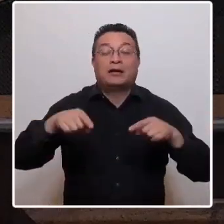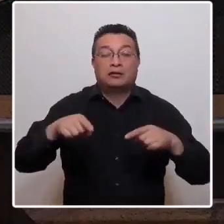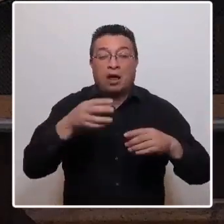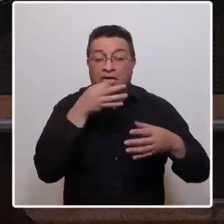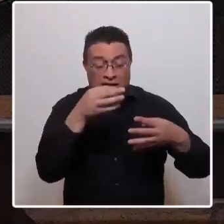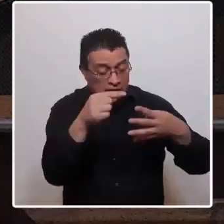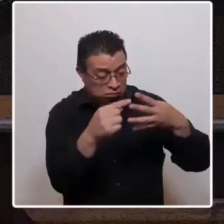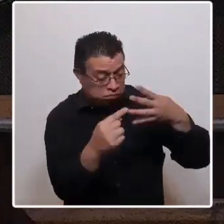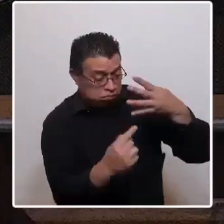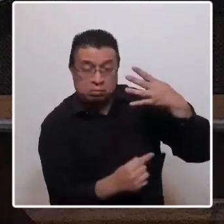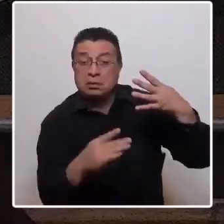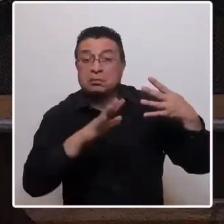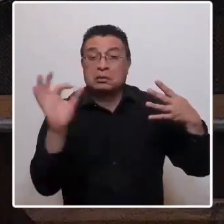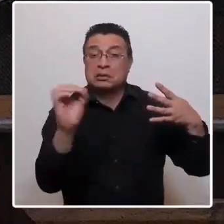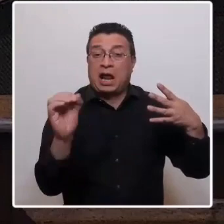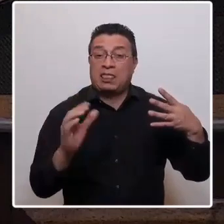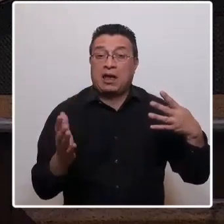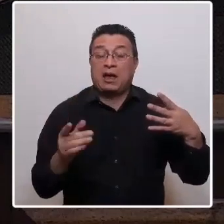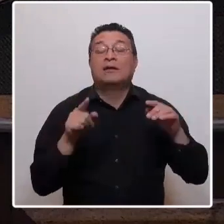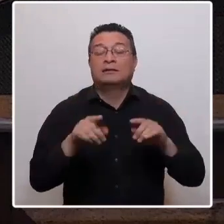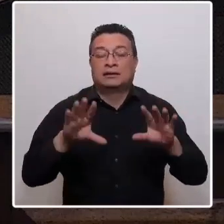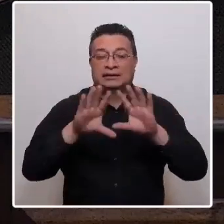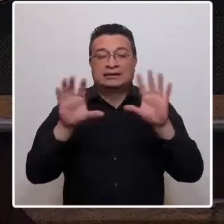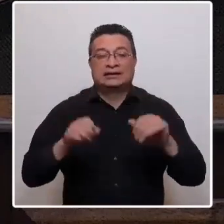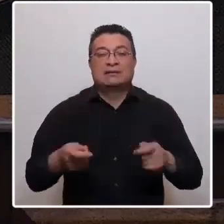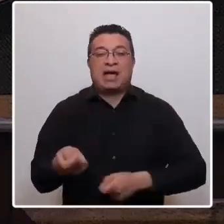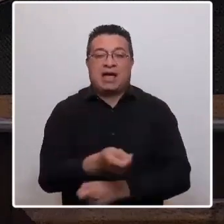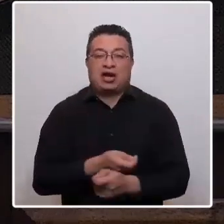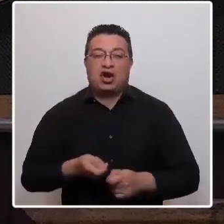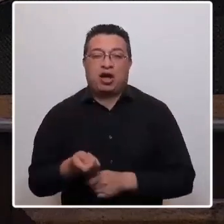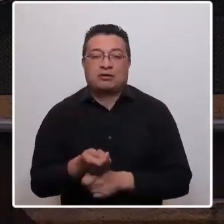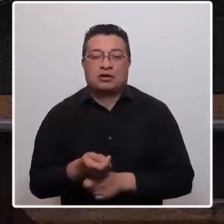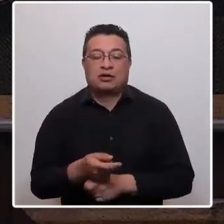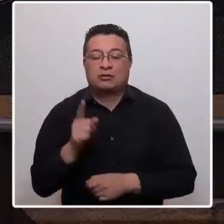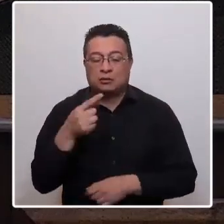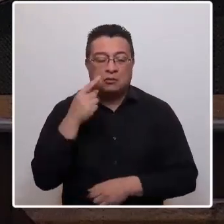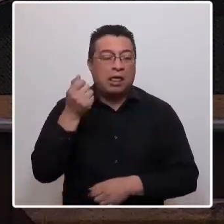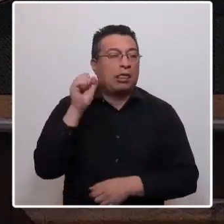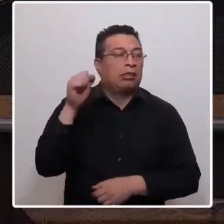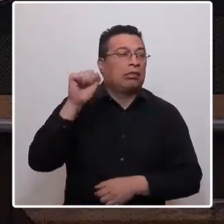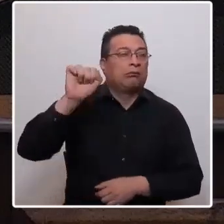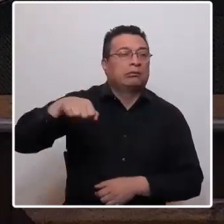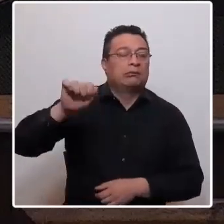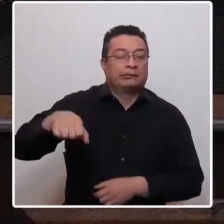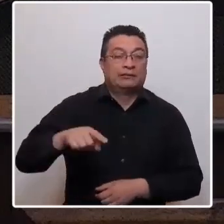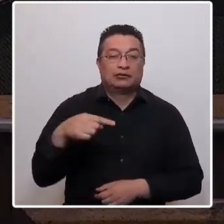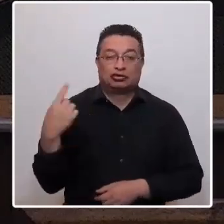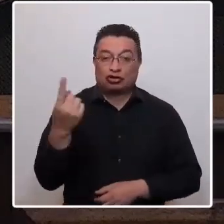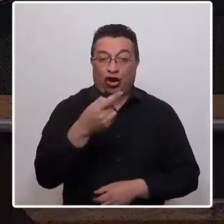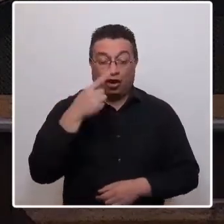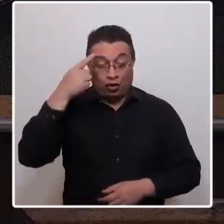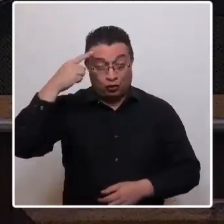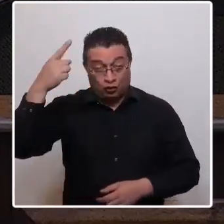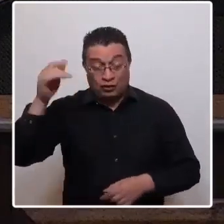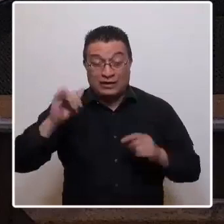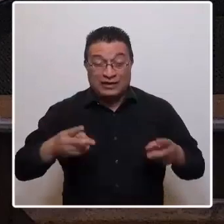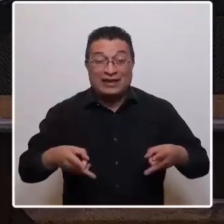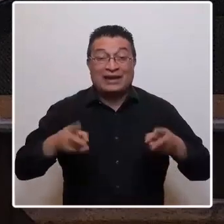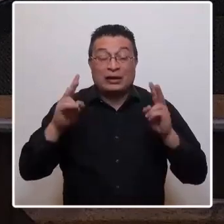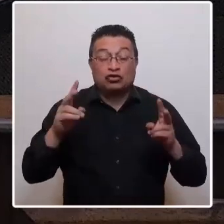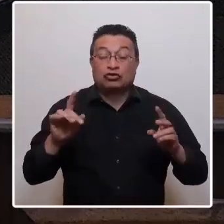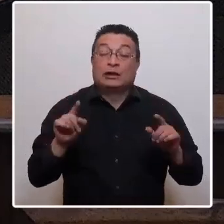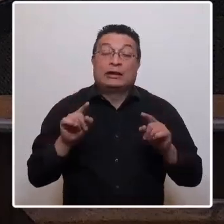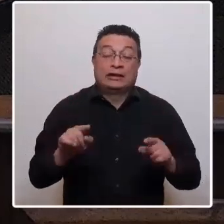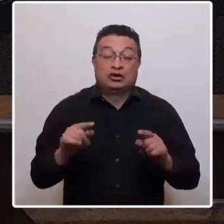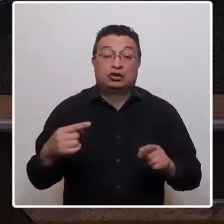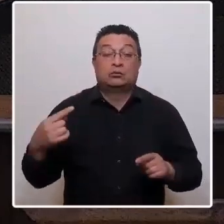señala, y estamos hablando de sistema económico, más bien se les ignora. Aquí todos esos sueños y derechos quedarán en eso,